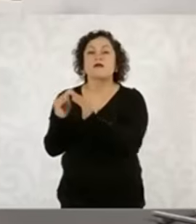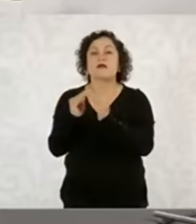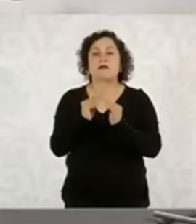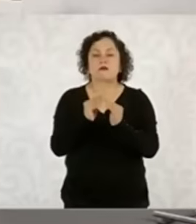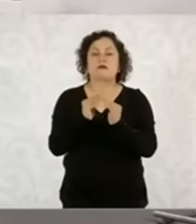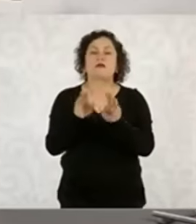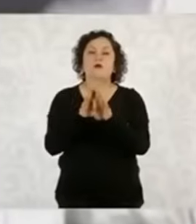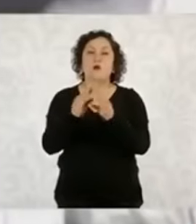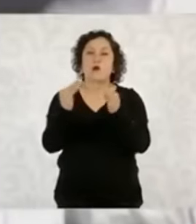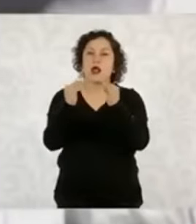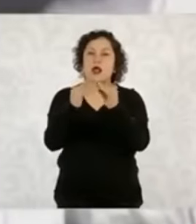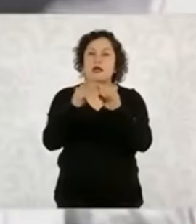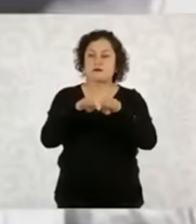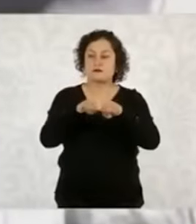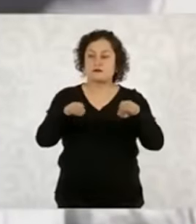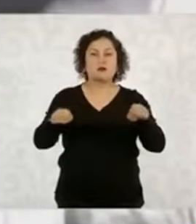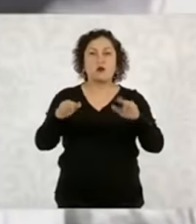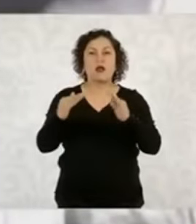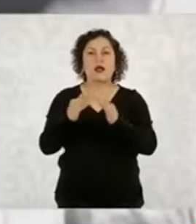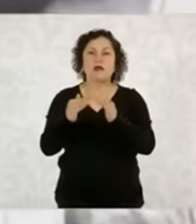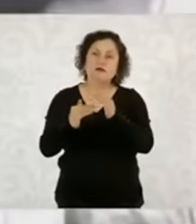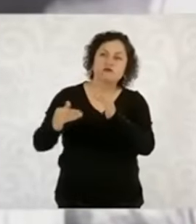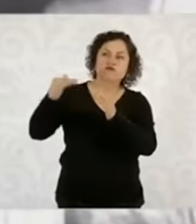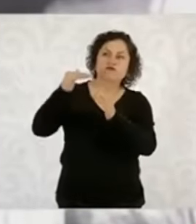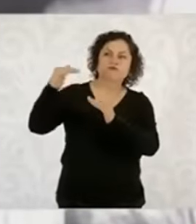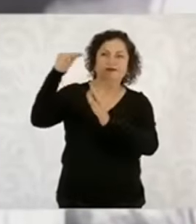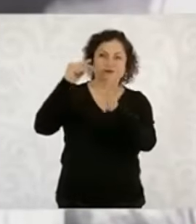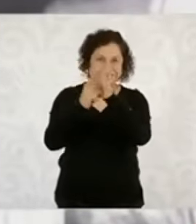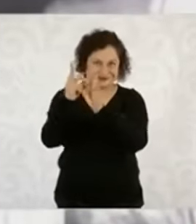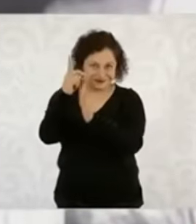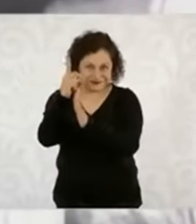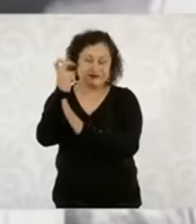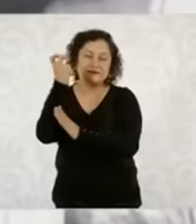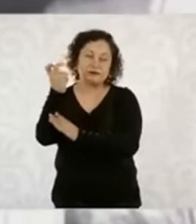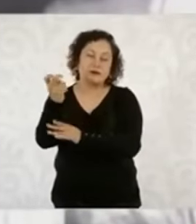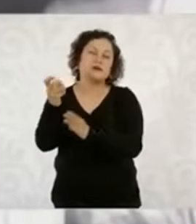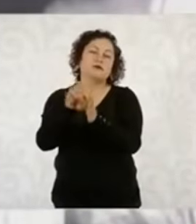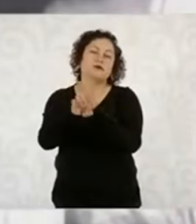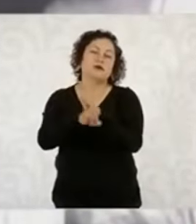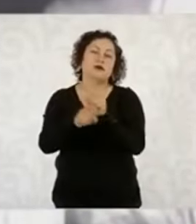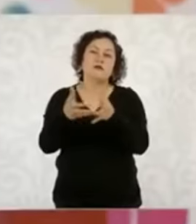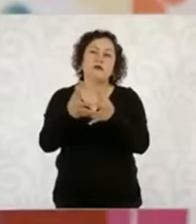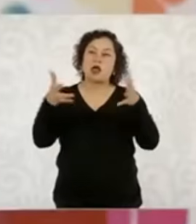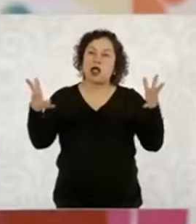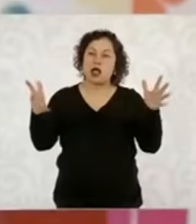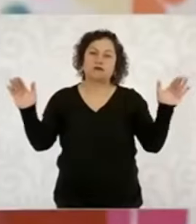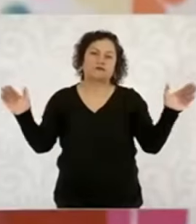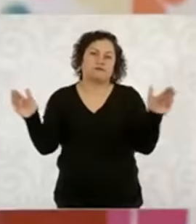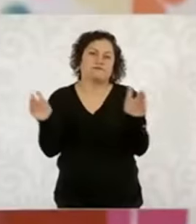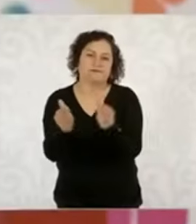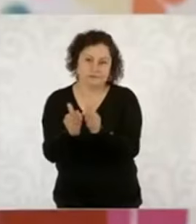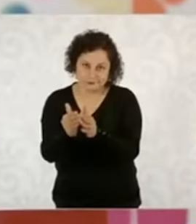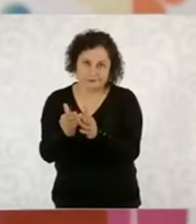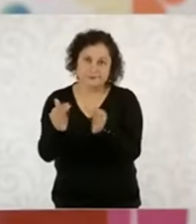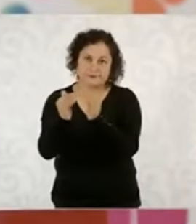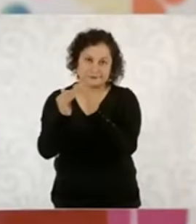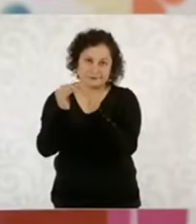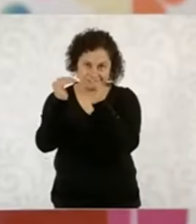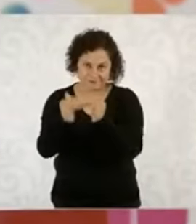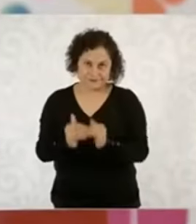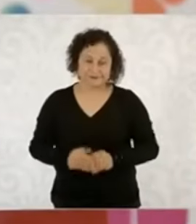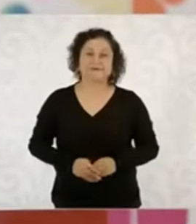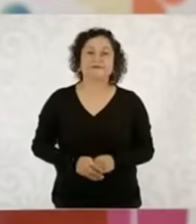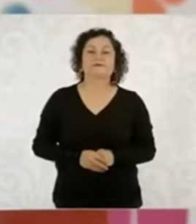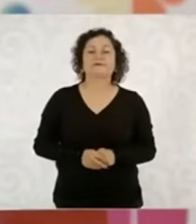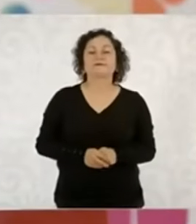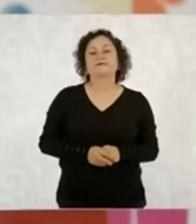verticales, estamos haciendo viviendas horizontales y la densidad baja a 70, 90 viviendas por hectárea. Y